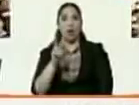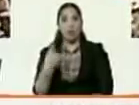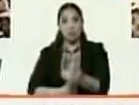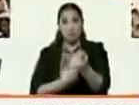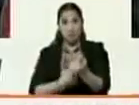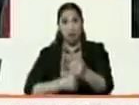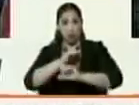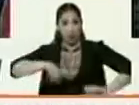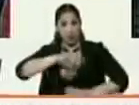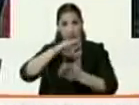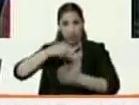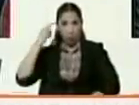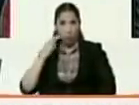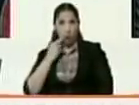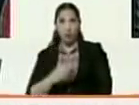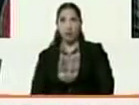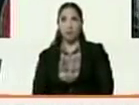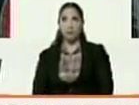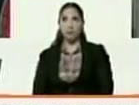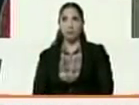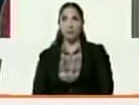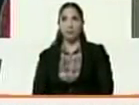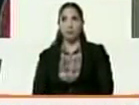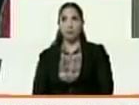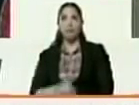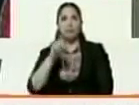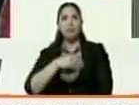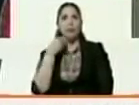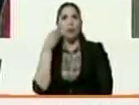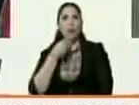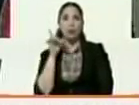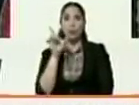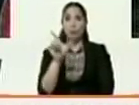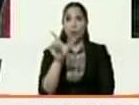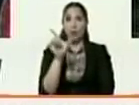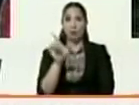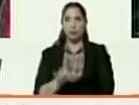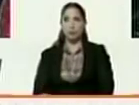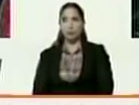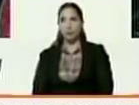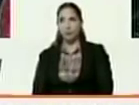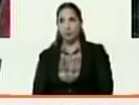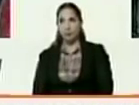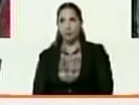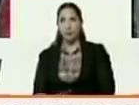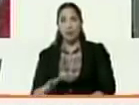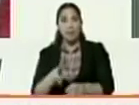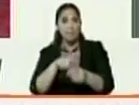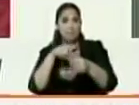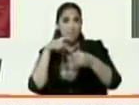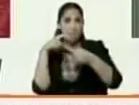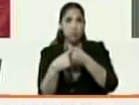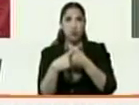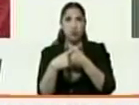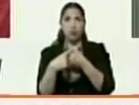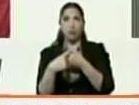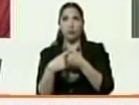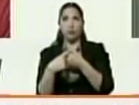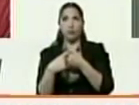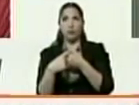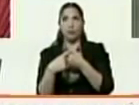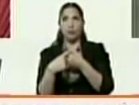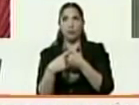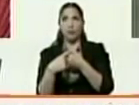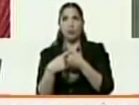la Fuerza Armada Nacional Bolivariana y la juventud del Partido Socialista Unido de Venezuela y del Gran Polo Patriótico, presente